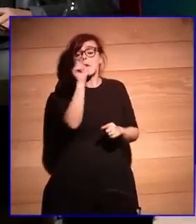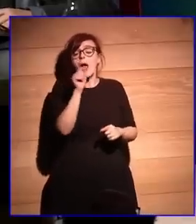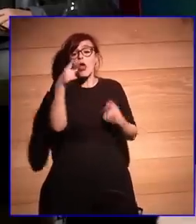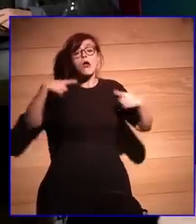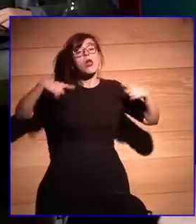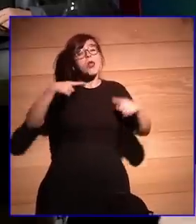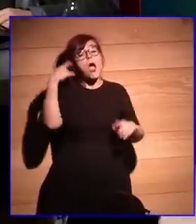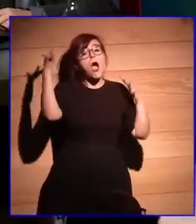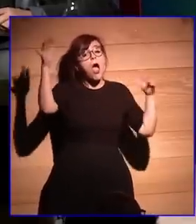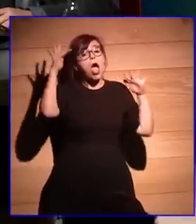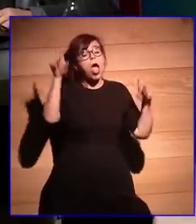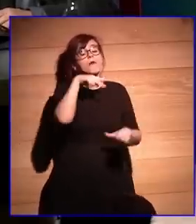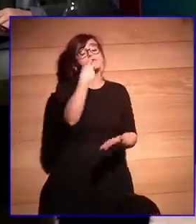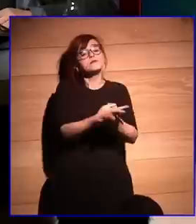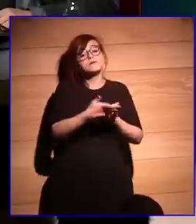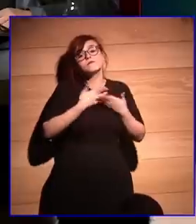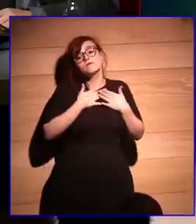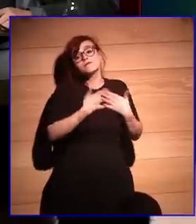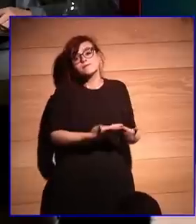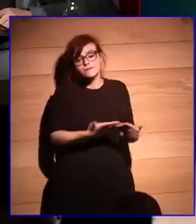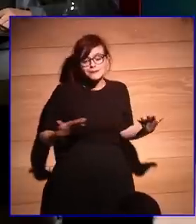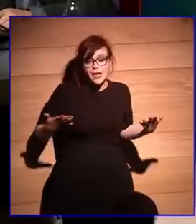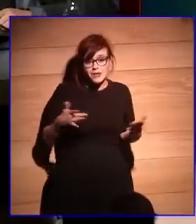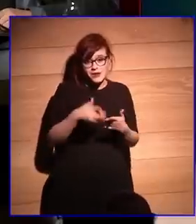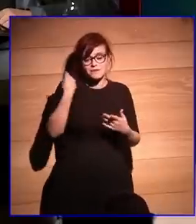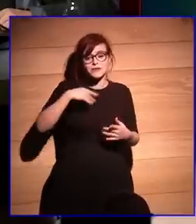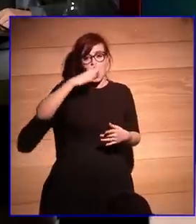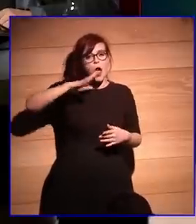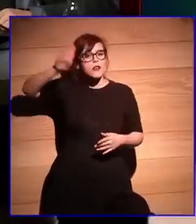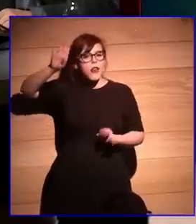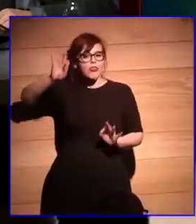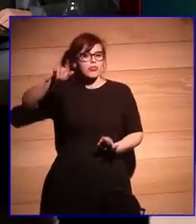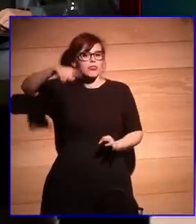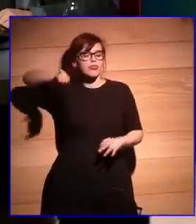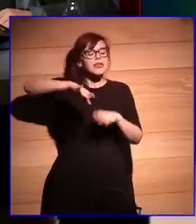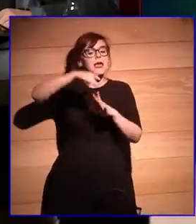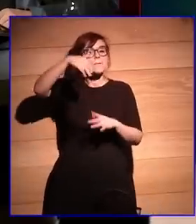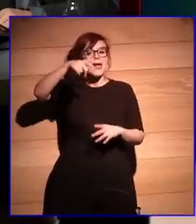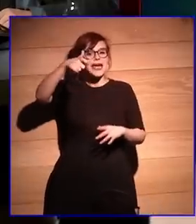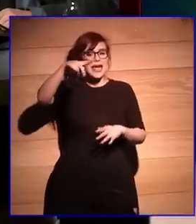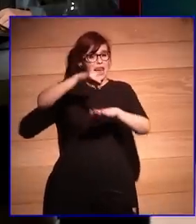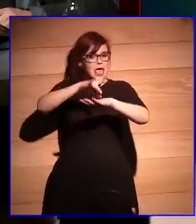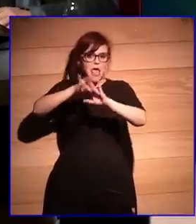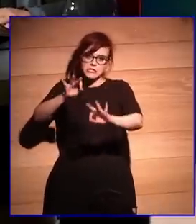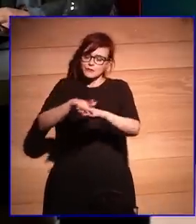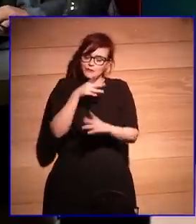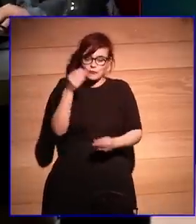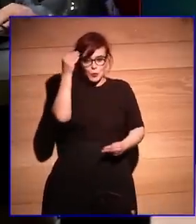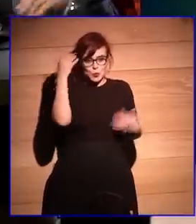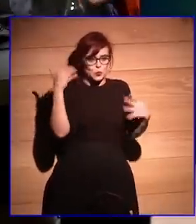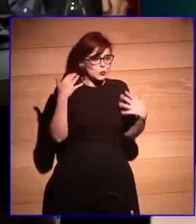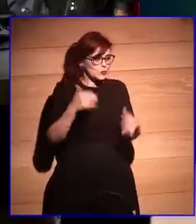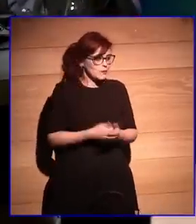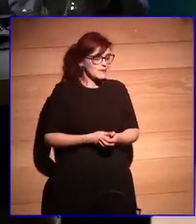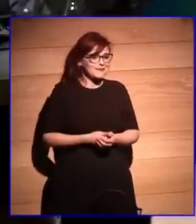Mengele, de esta caterva de nazis, Mengele es mi... Pero, mi porque es verdad que los nazis, ahora si quieres vamos a